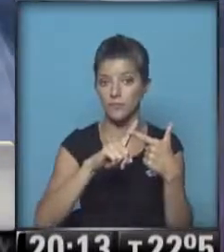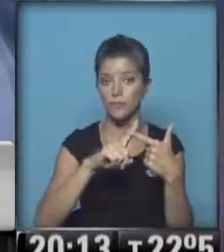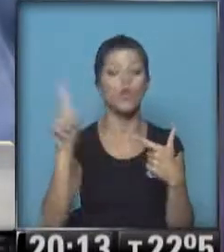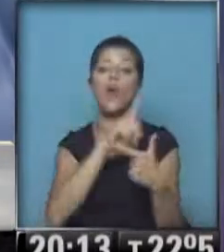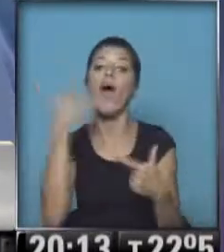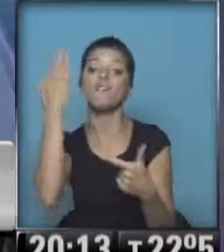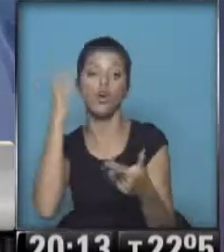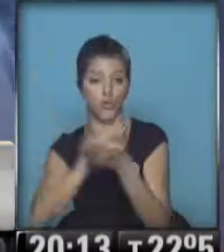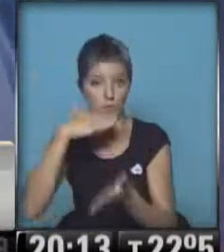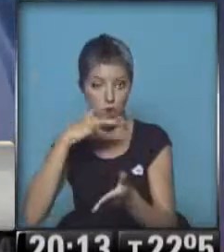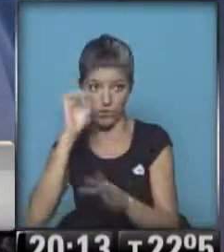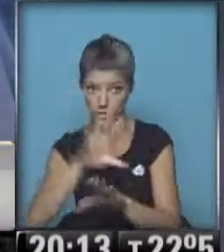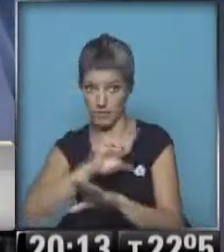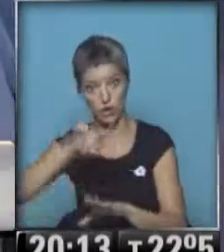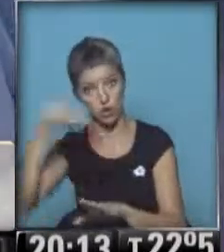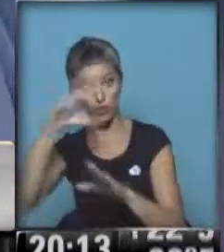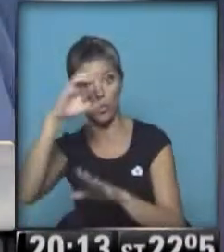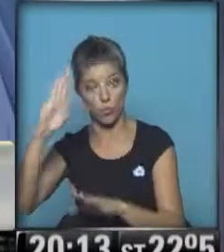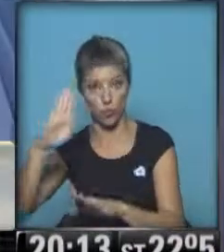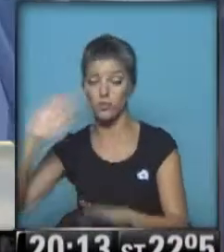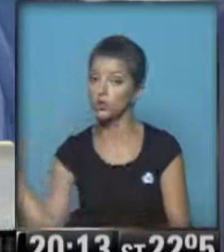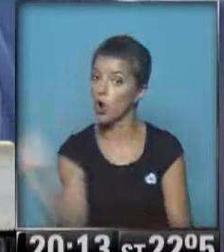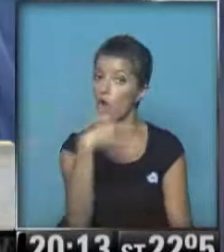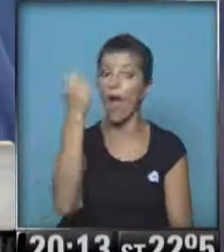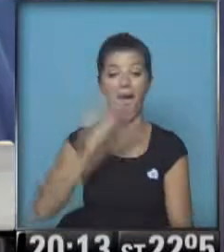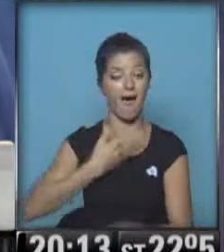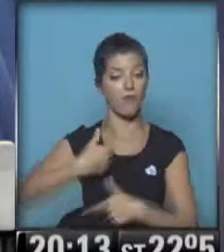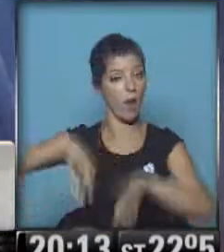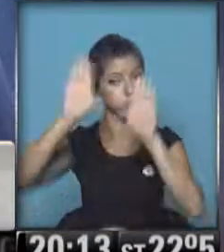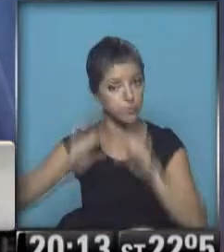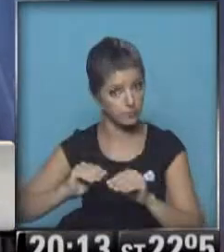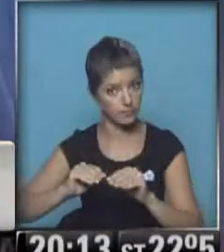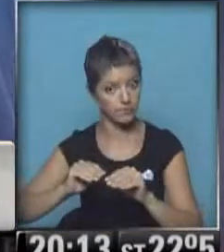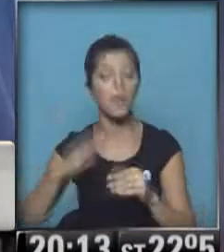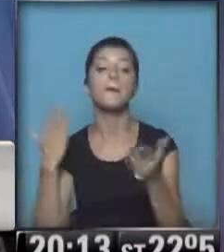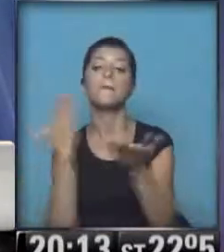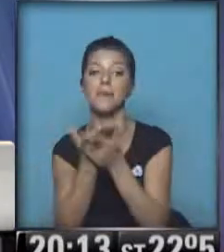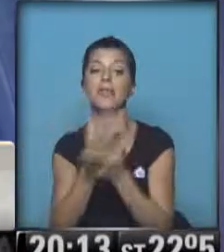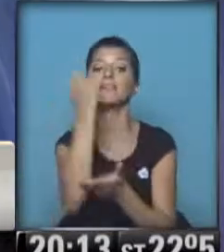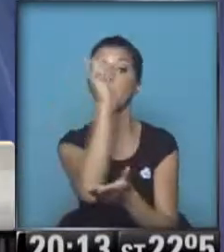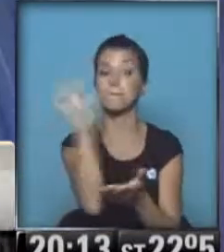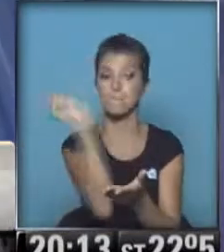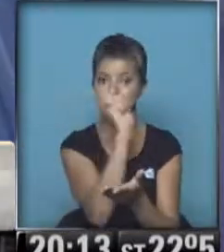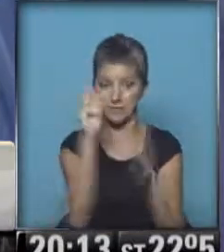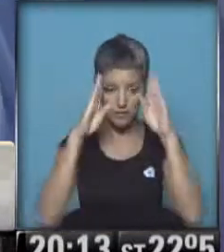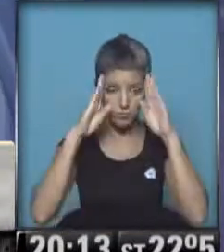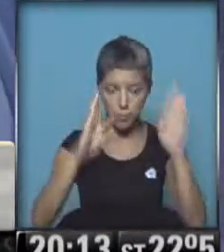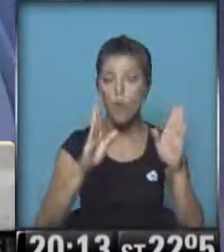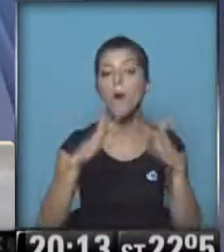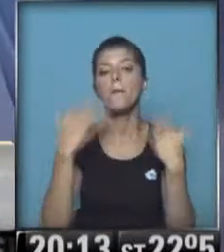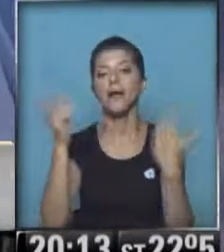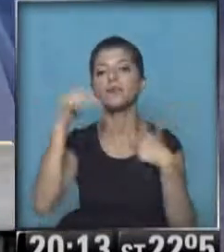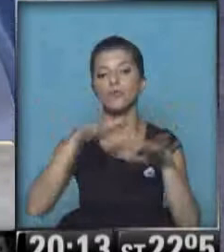habló de Boca, sino que habló de toda la AFA por completo. Pide que 6 meses intervenga para que no